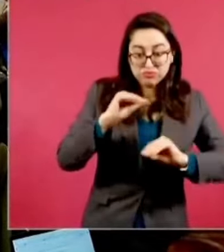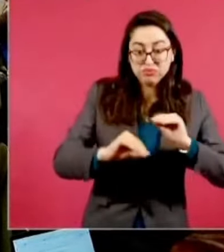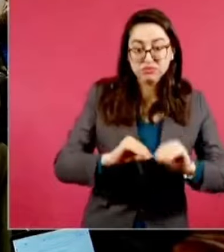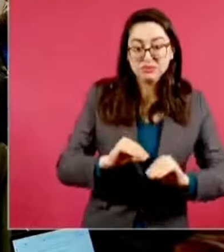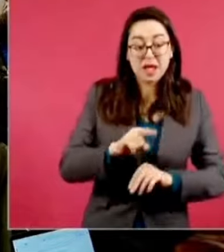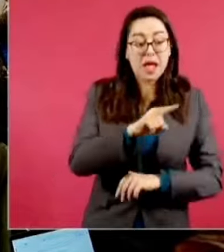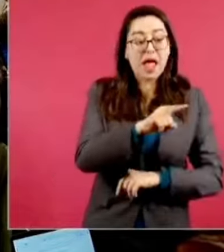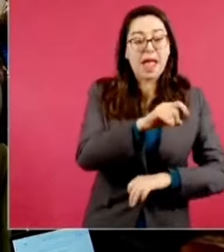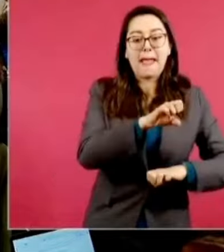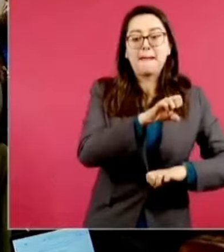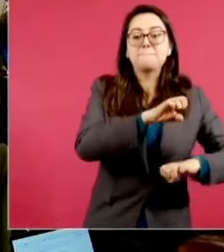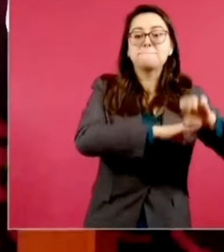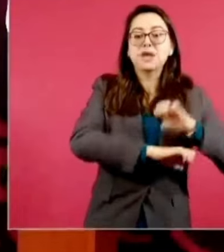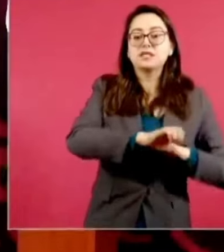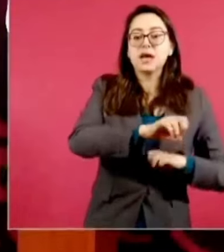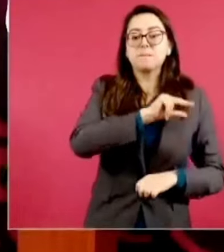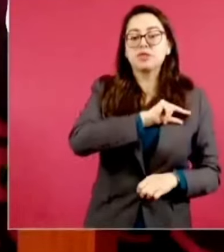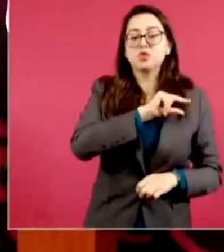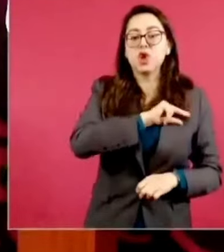incluso extranjeros,